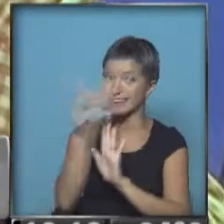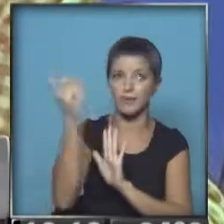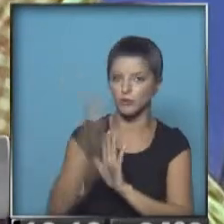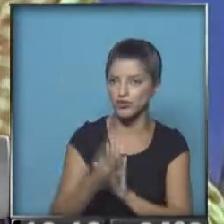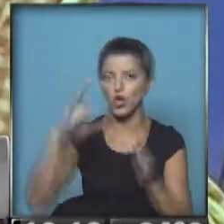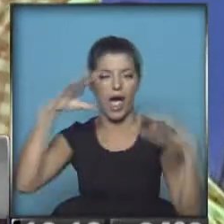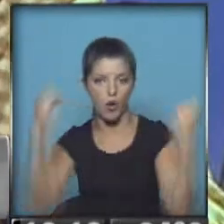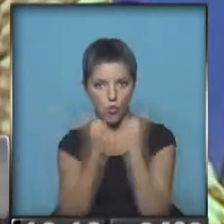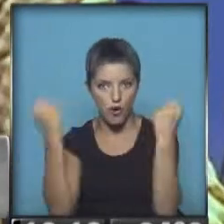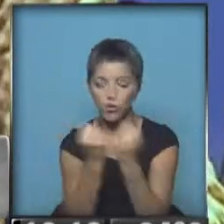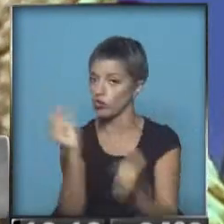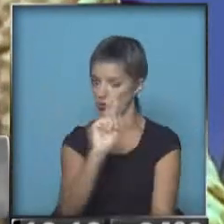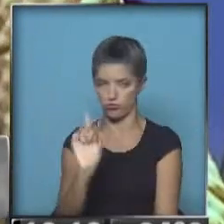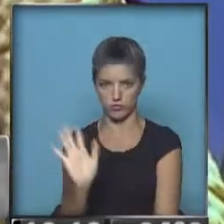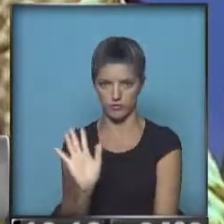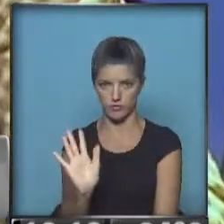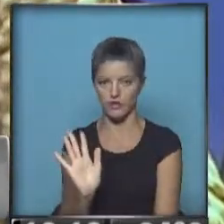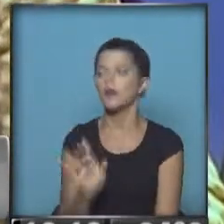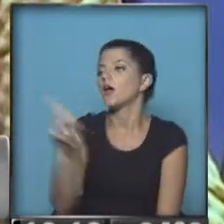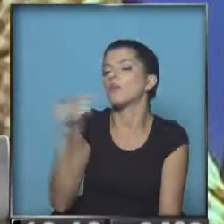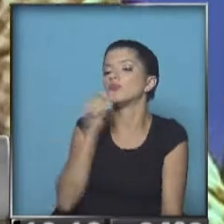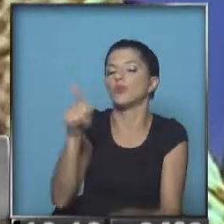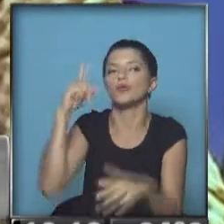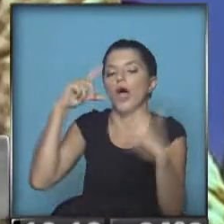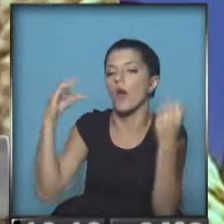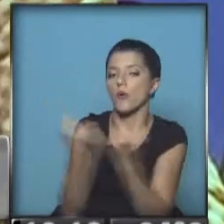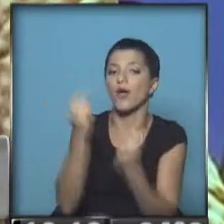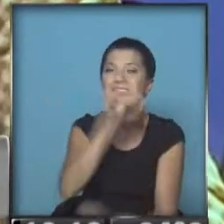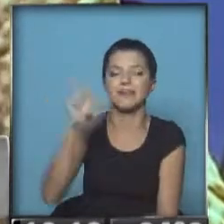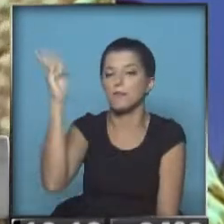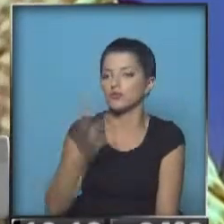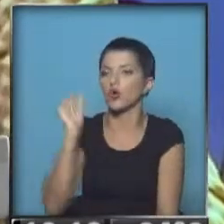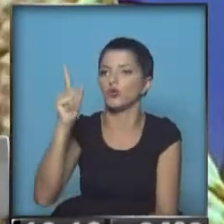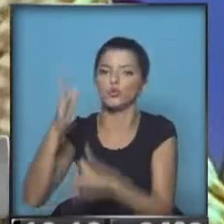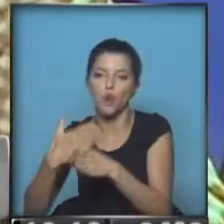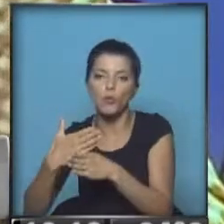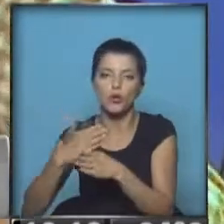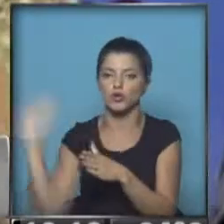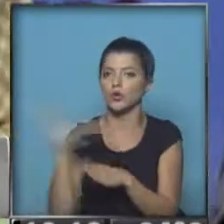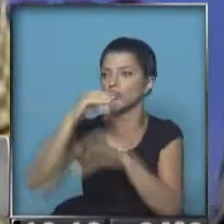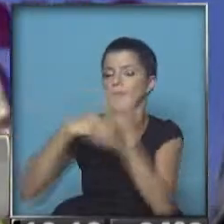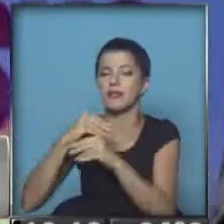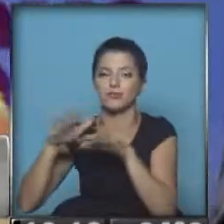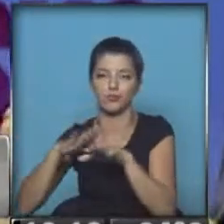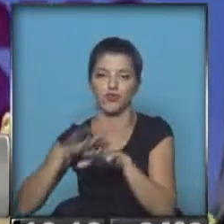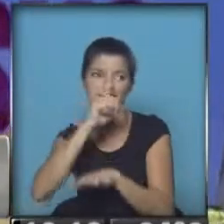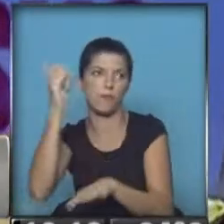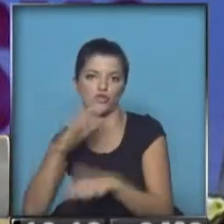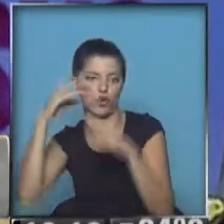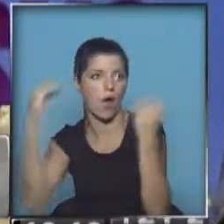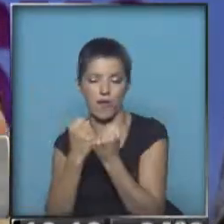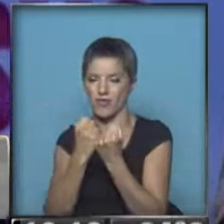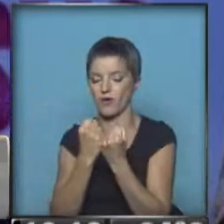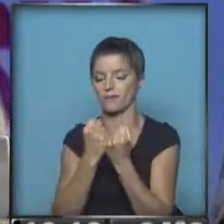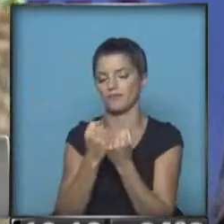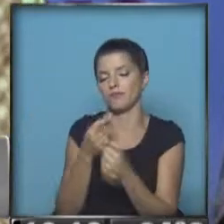lo que un gobierno hace. Esto es como que vos estés de acuerdo el 100% con tu pareja o con todo lo que pasa en tu familia. Es imposible.